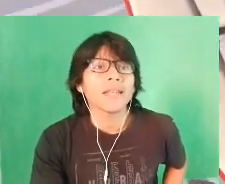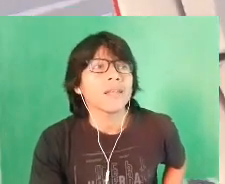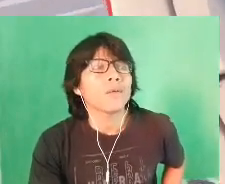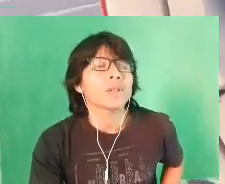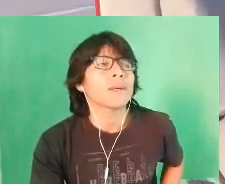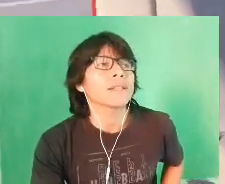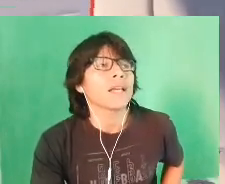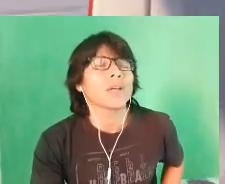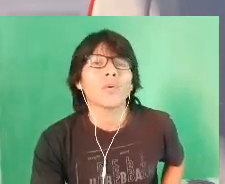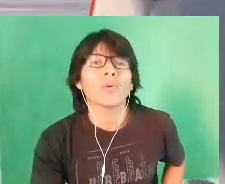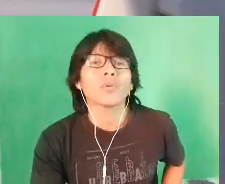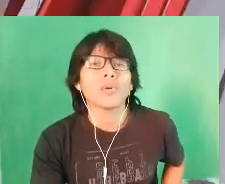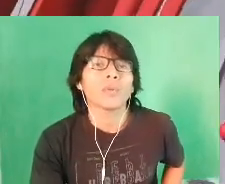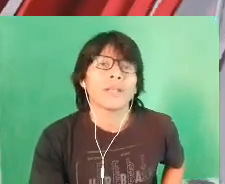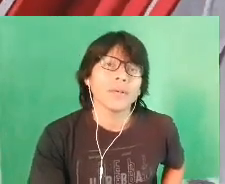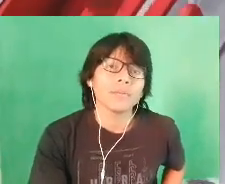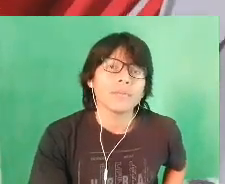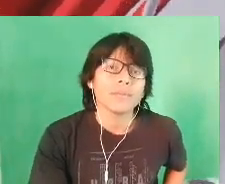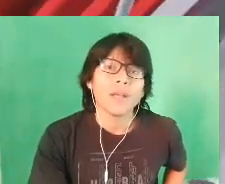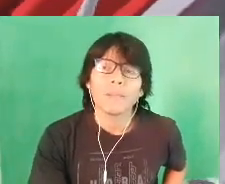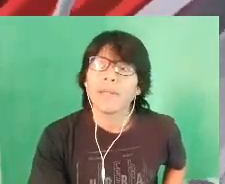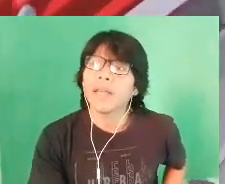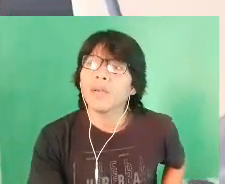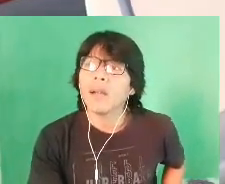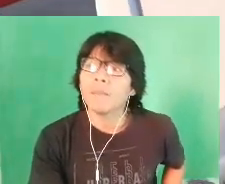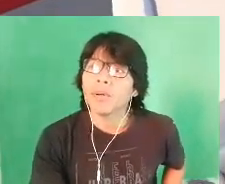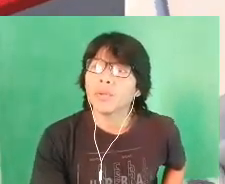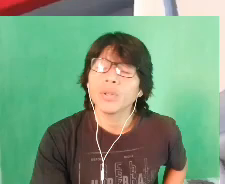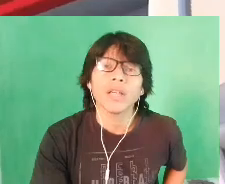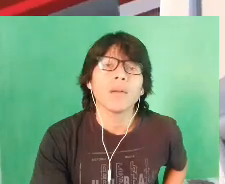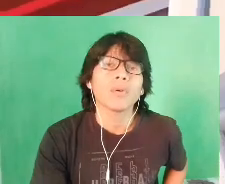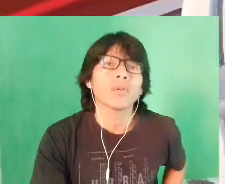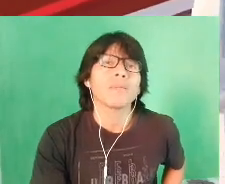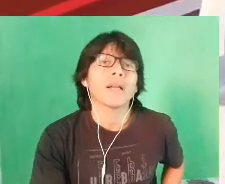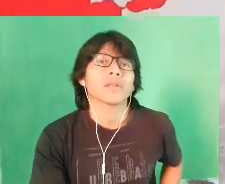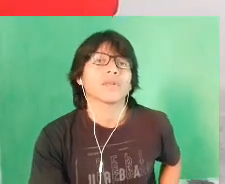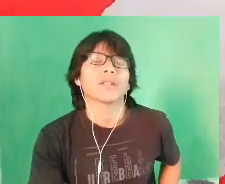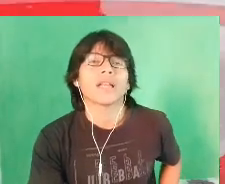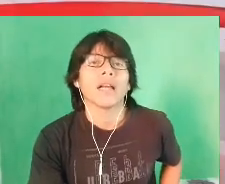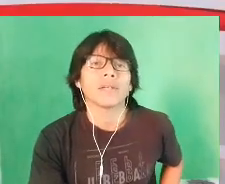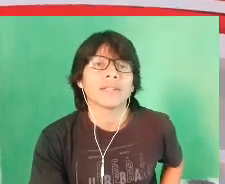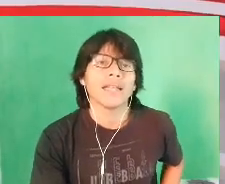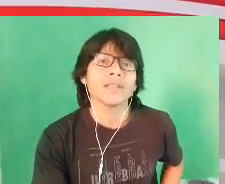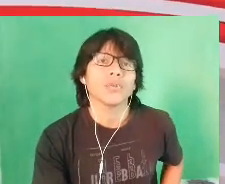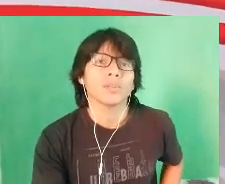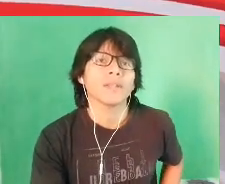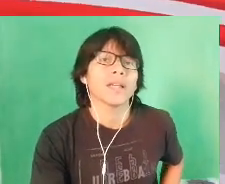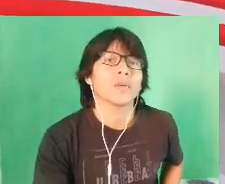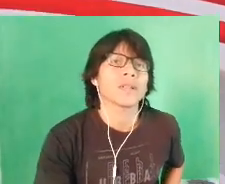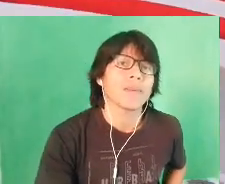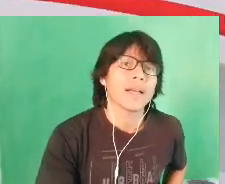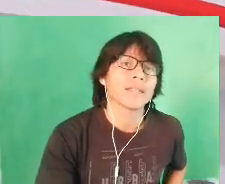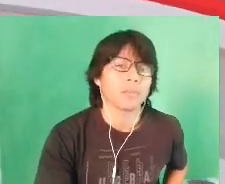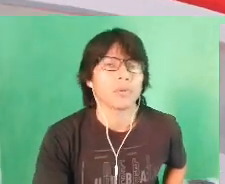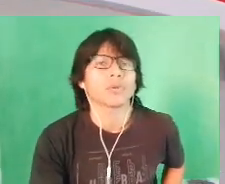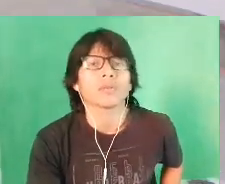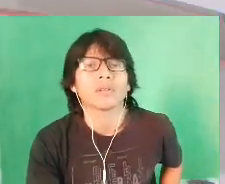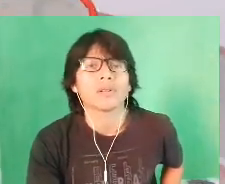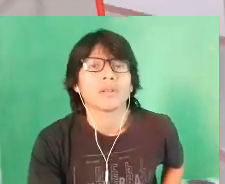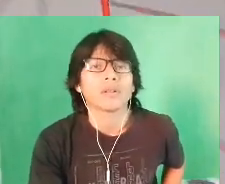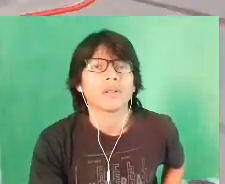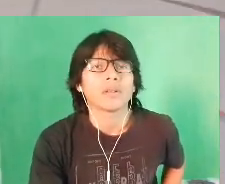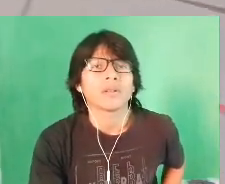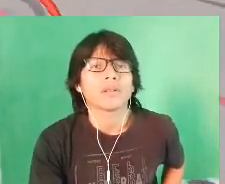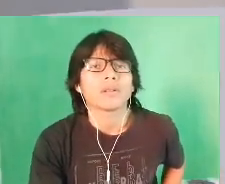después, Vicente Fox va a salir con otro video pidiendo el apoyo y el voto para Xochitl Gálvez. Esto después de que nos llamara a Simios.